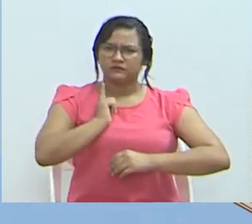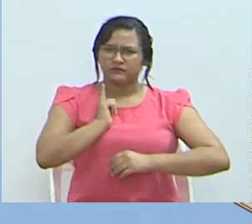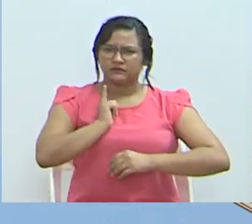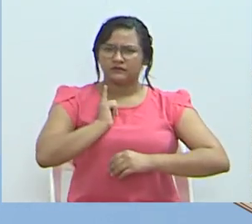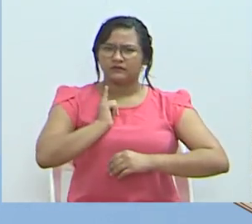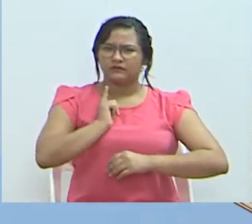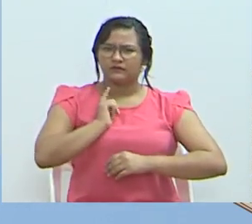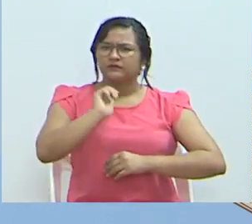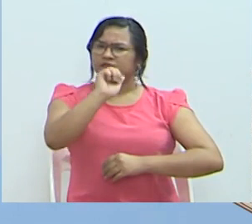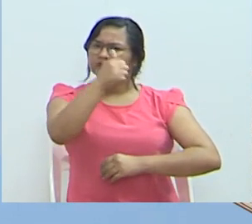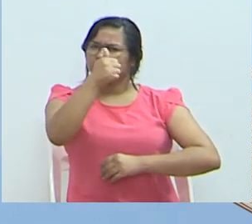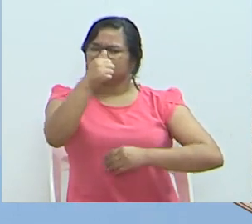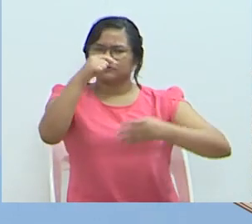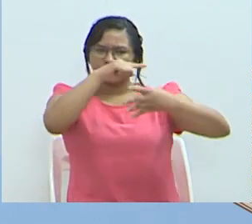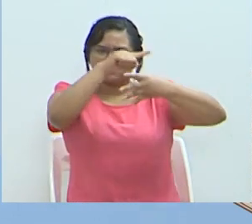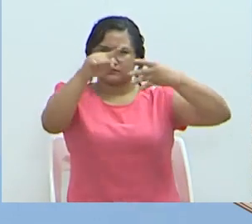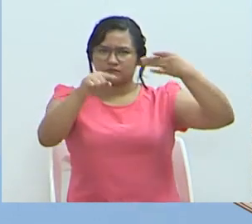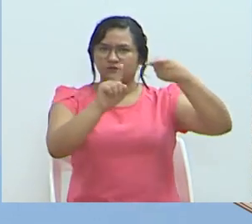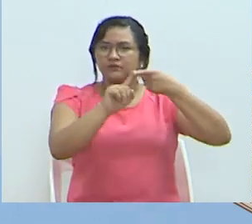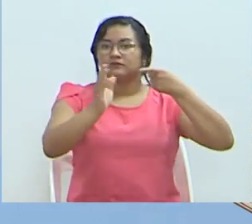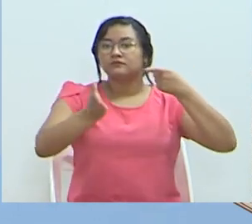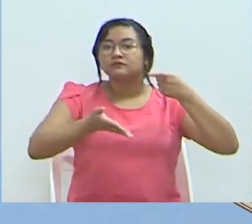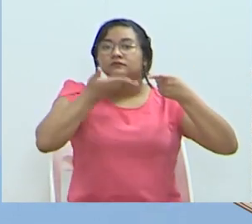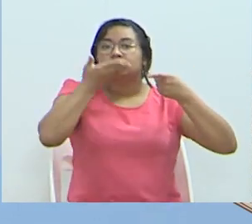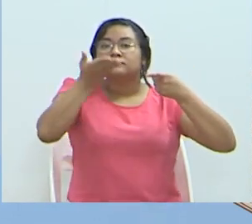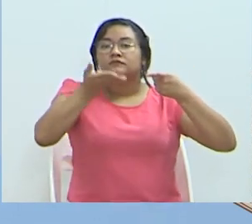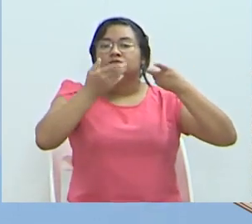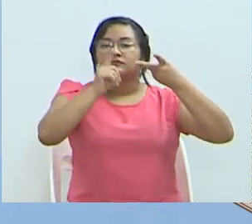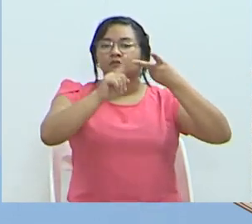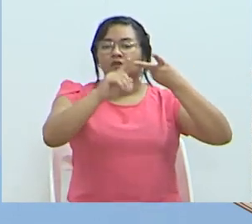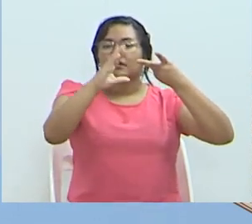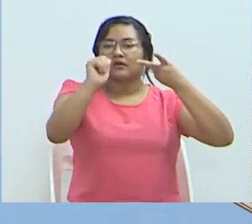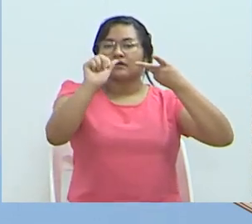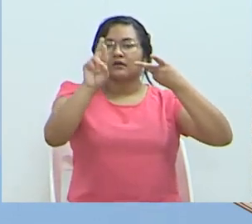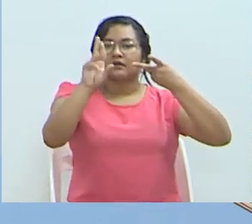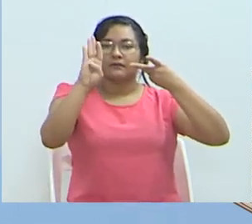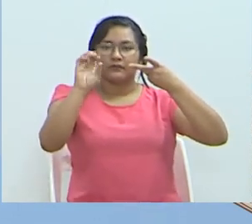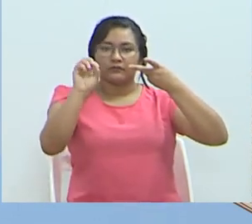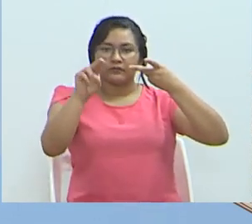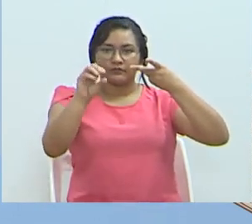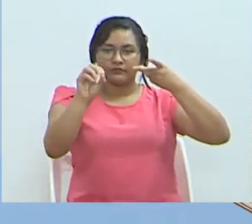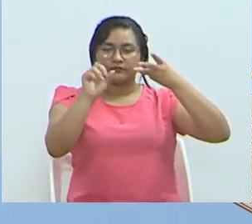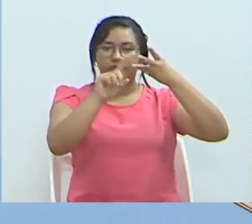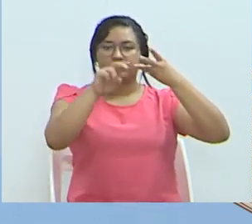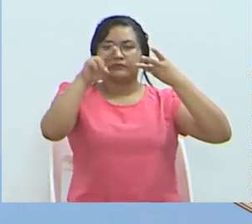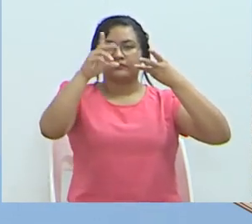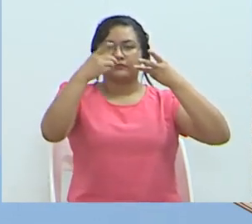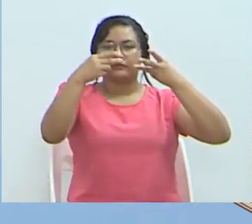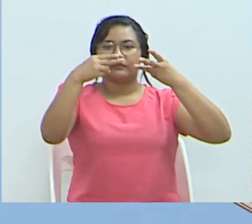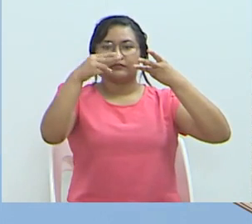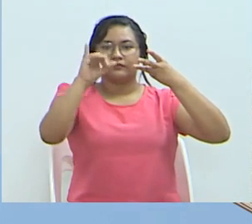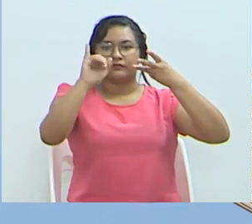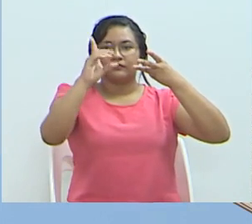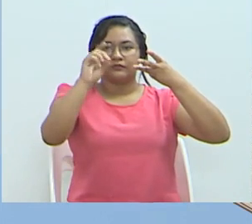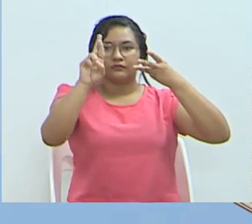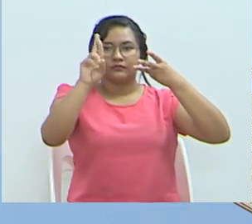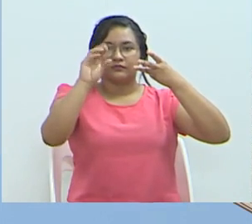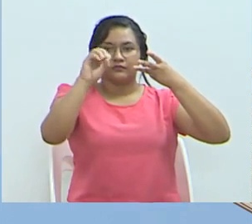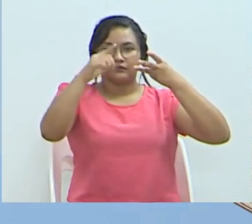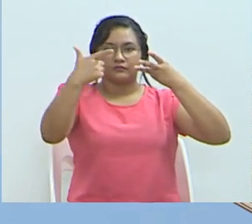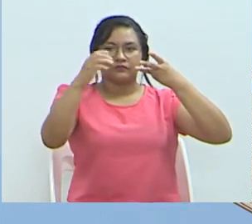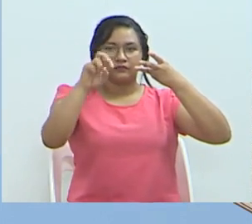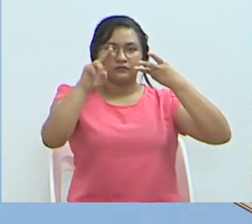elementos: el oxígeno, carbono, hidrógeno, nitrógeno, calcio